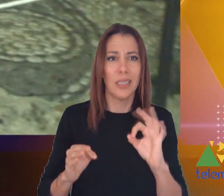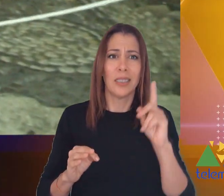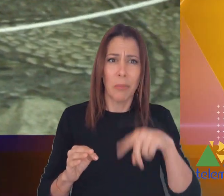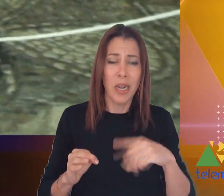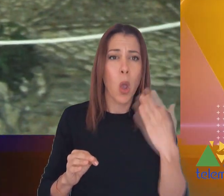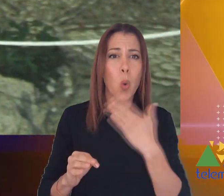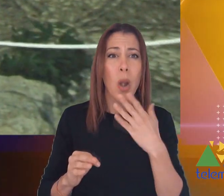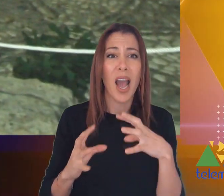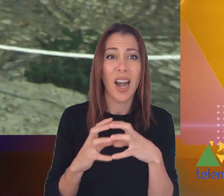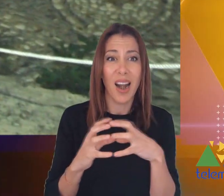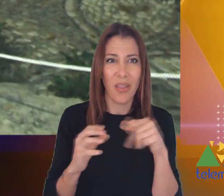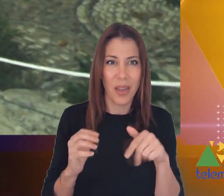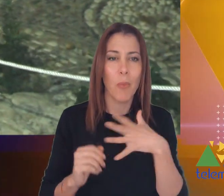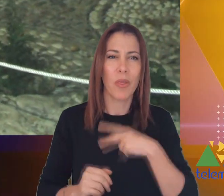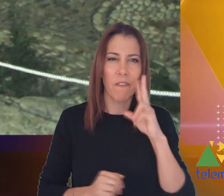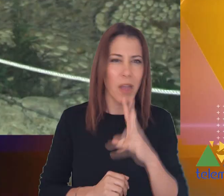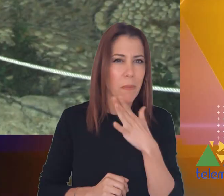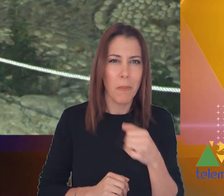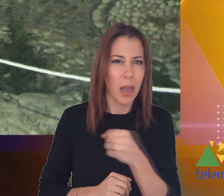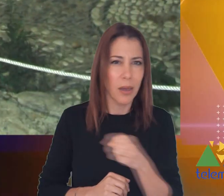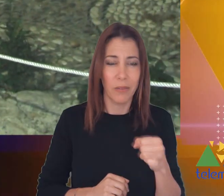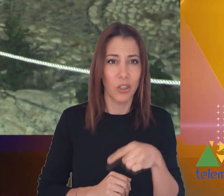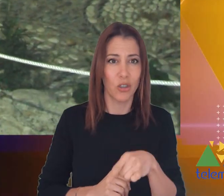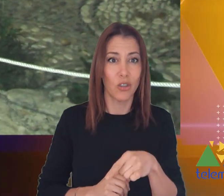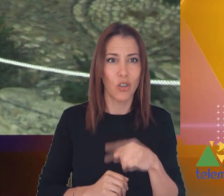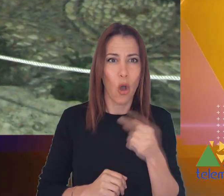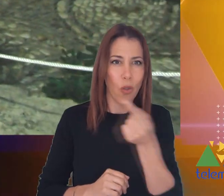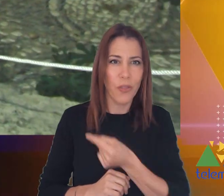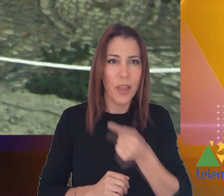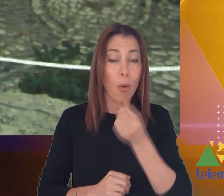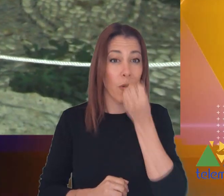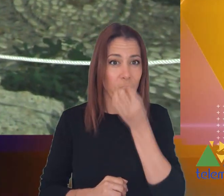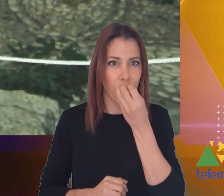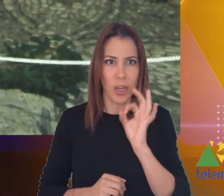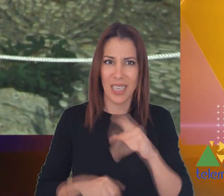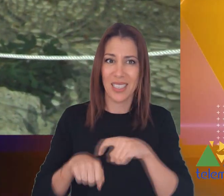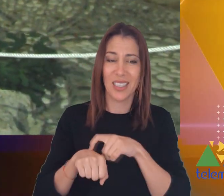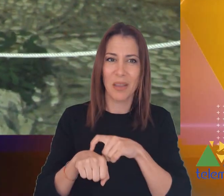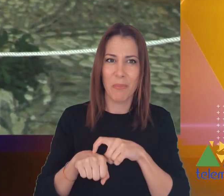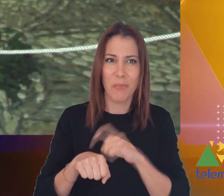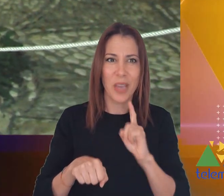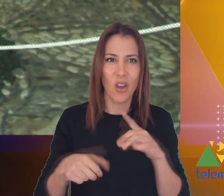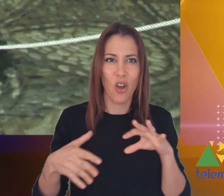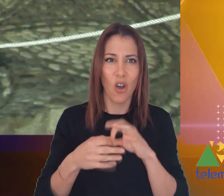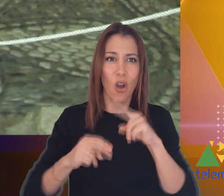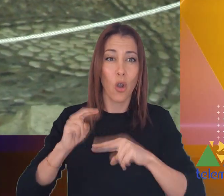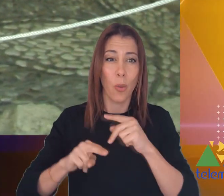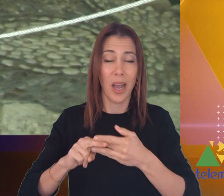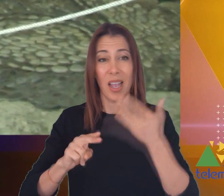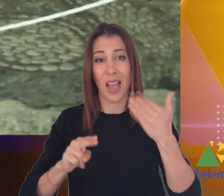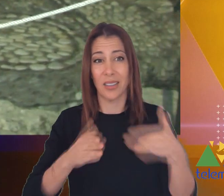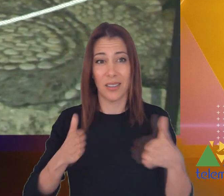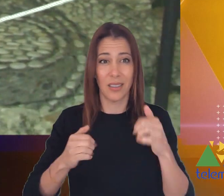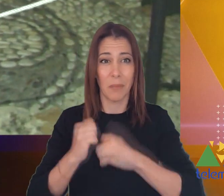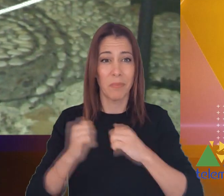granadina, y se puede ver magníficamente con este dibujo de flores, que es muy característico de las obras que se hacían de